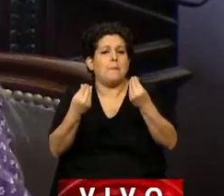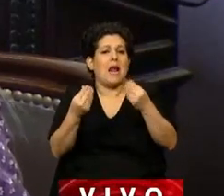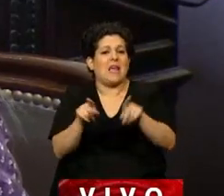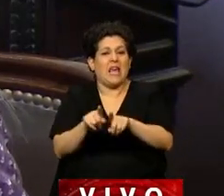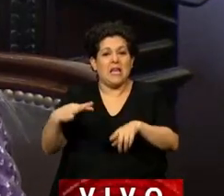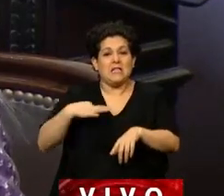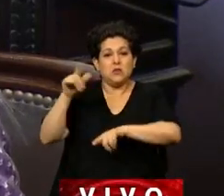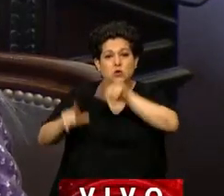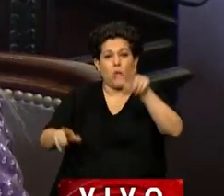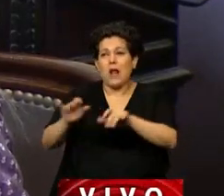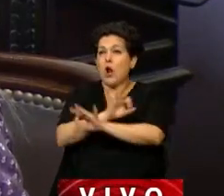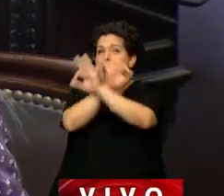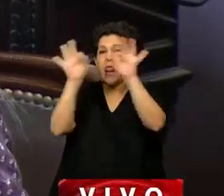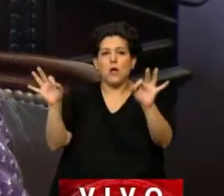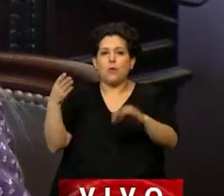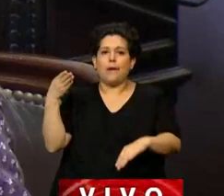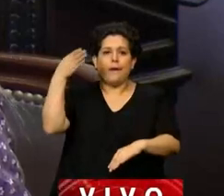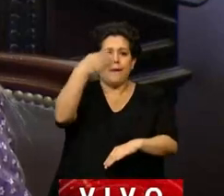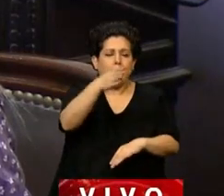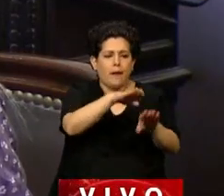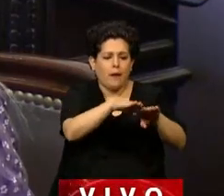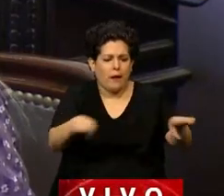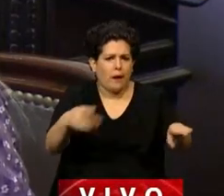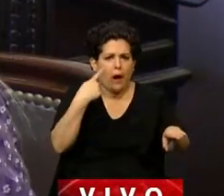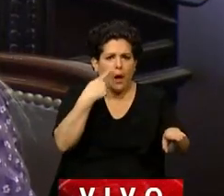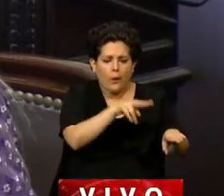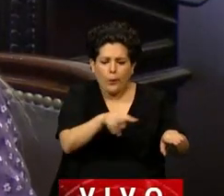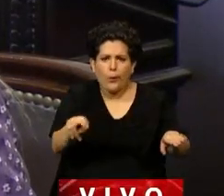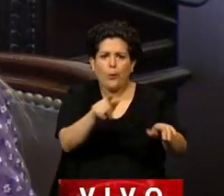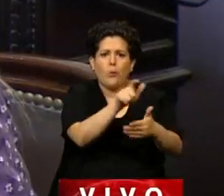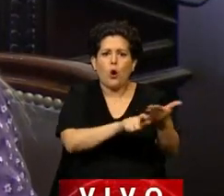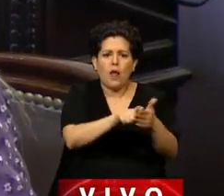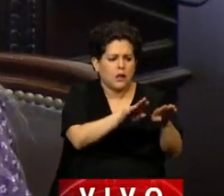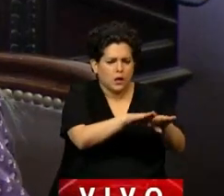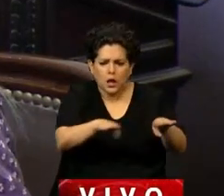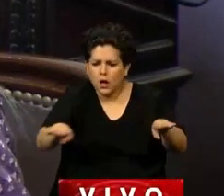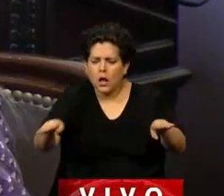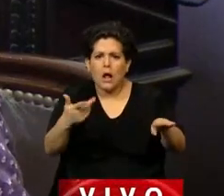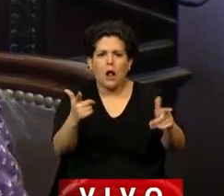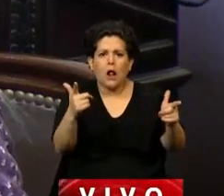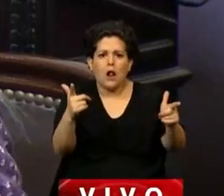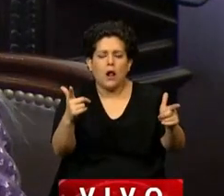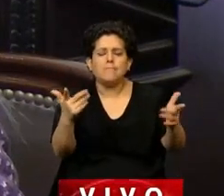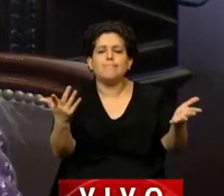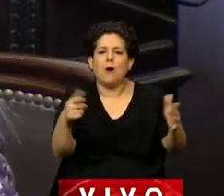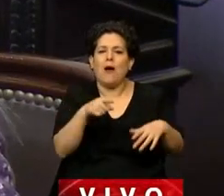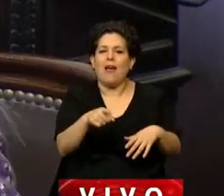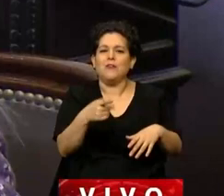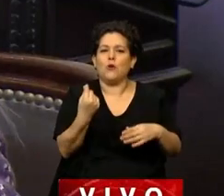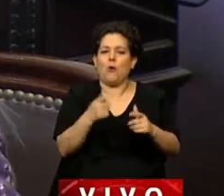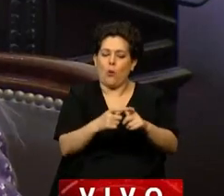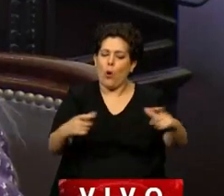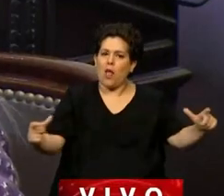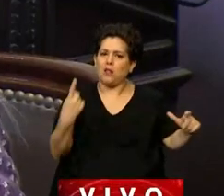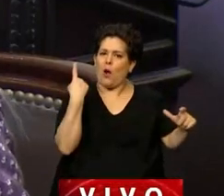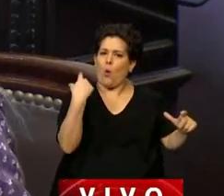ciudadano entre al cuarto oscuro y tenga que retirarse sin haber podido votar aquel al que había elegido simplemente por la